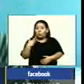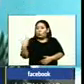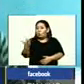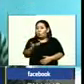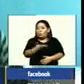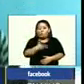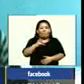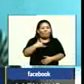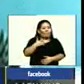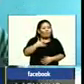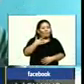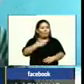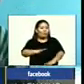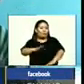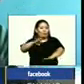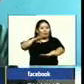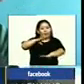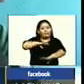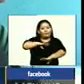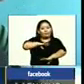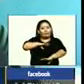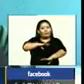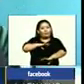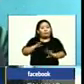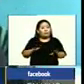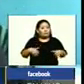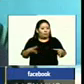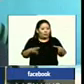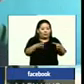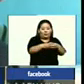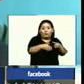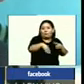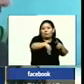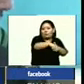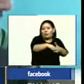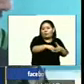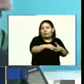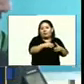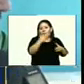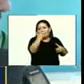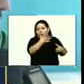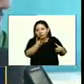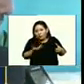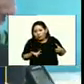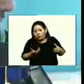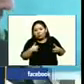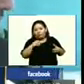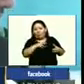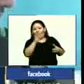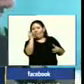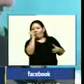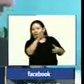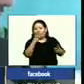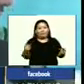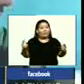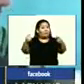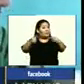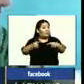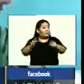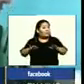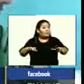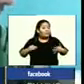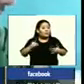estamos satisfechos por la imagen que también se dejó. Fue un partido un poco raro, digámoslo así, que al final